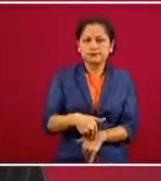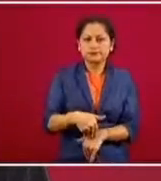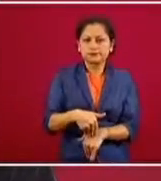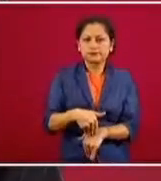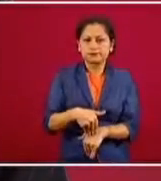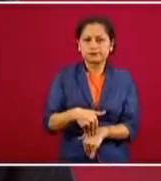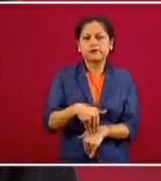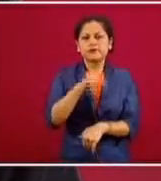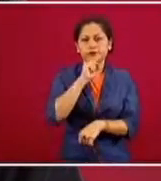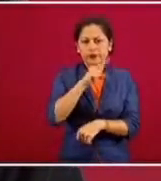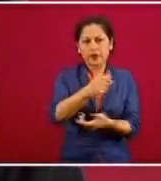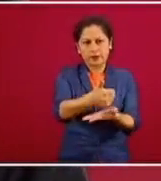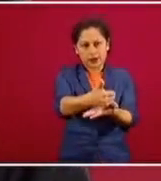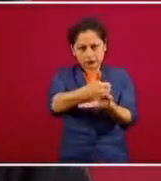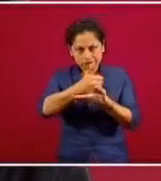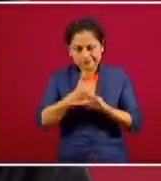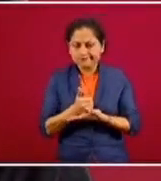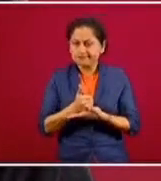nos ha ayudado